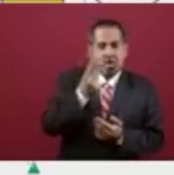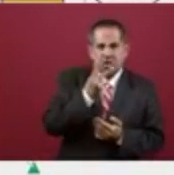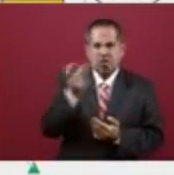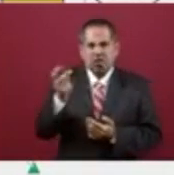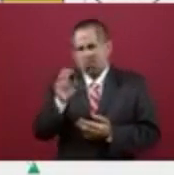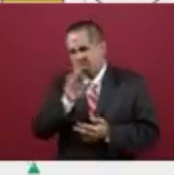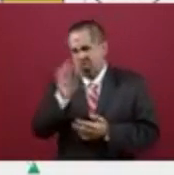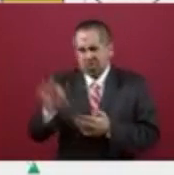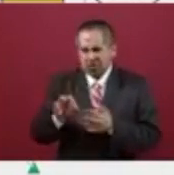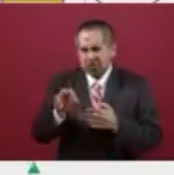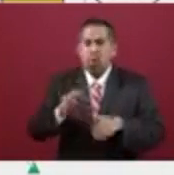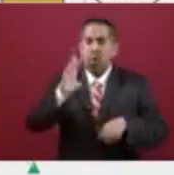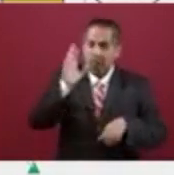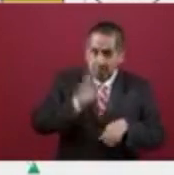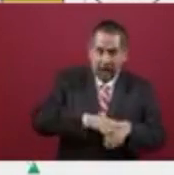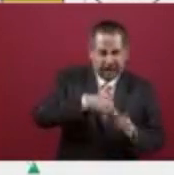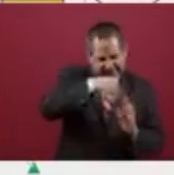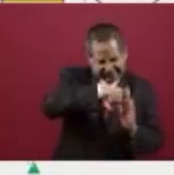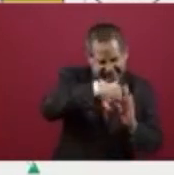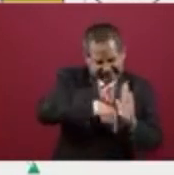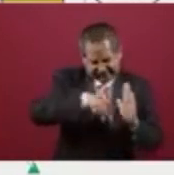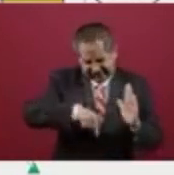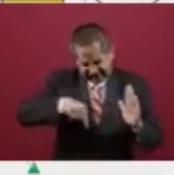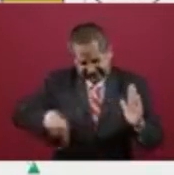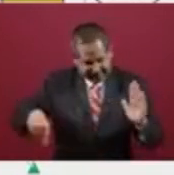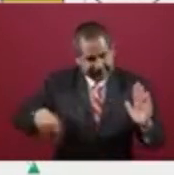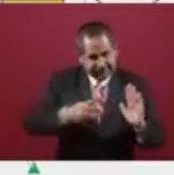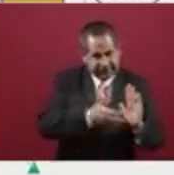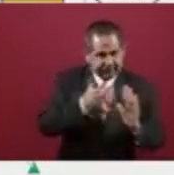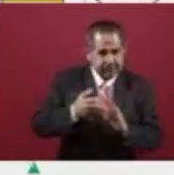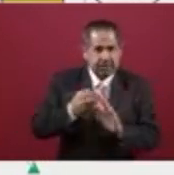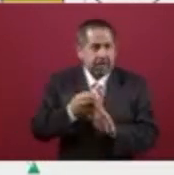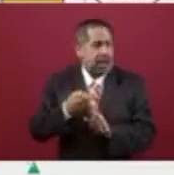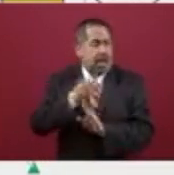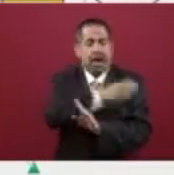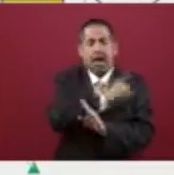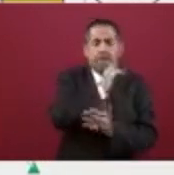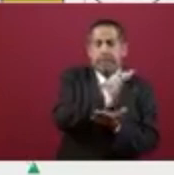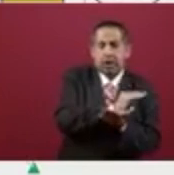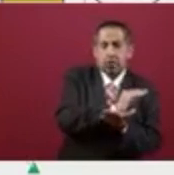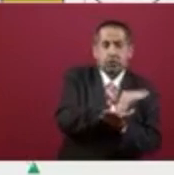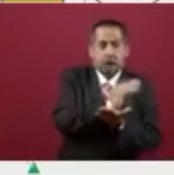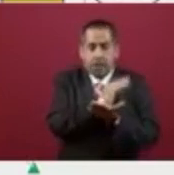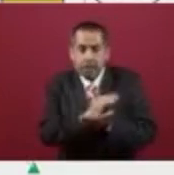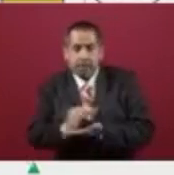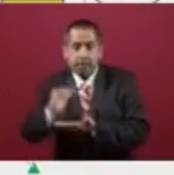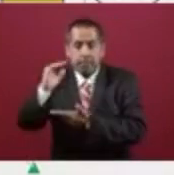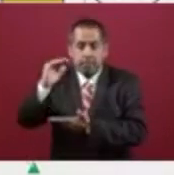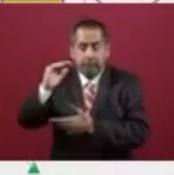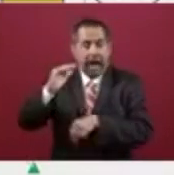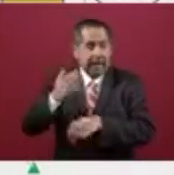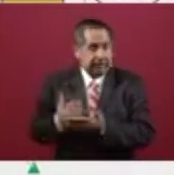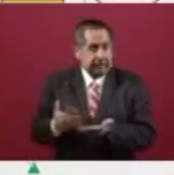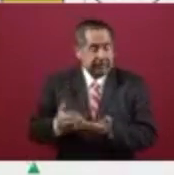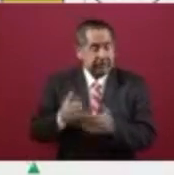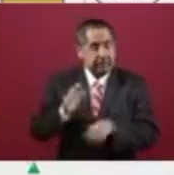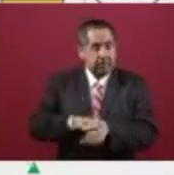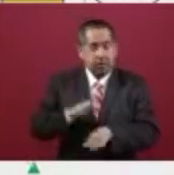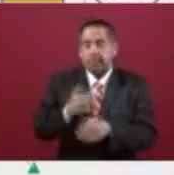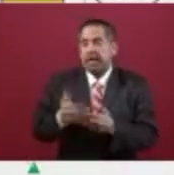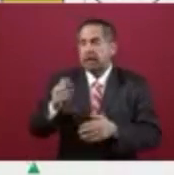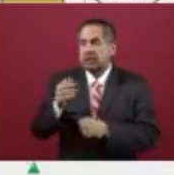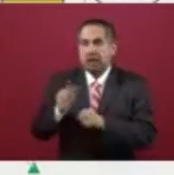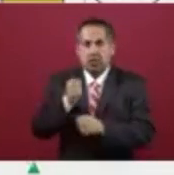200% pozos más con relación al año pasado y más de 500% con relación al